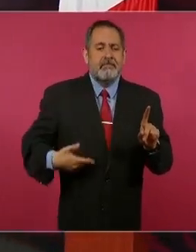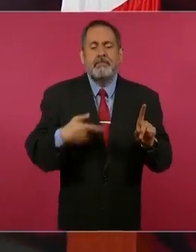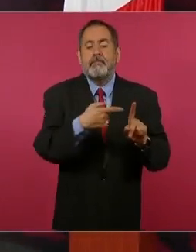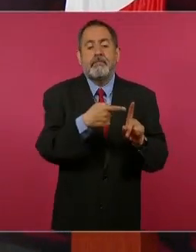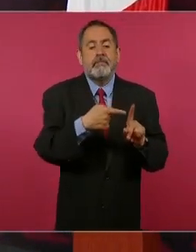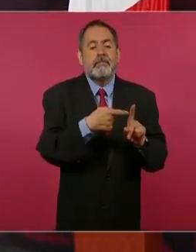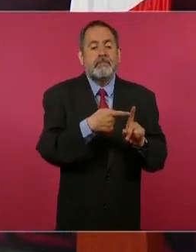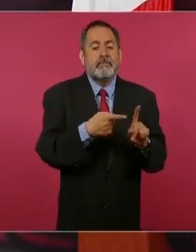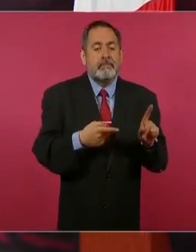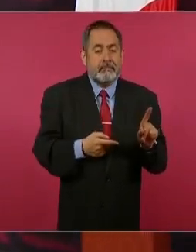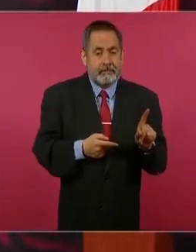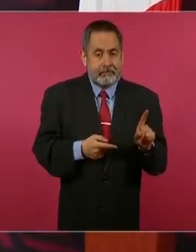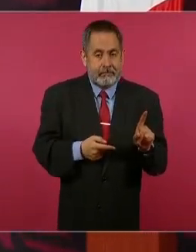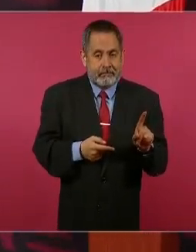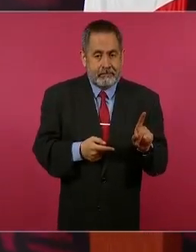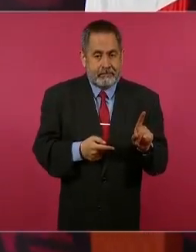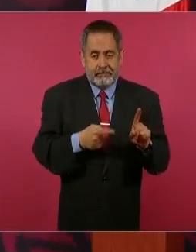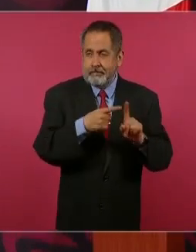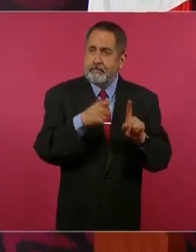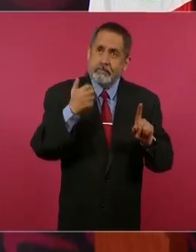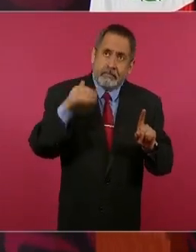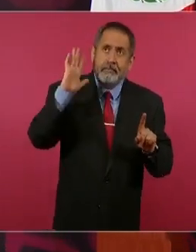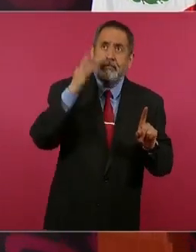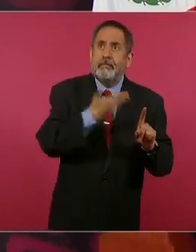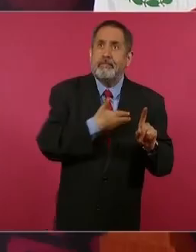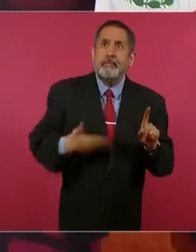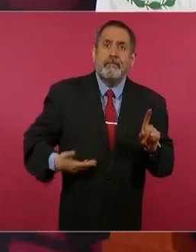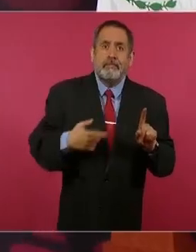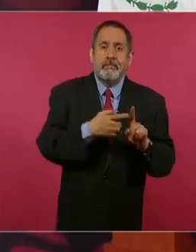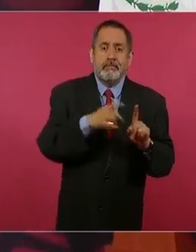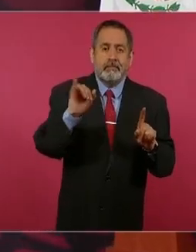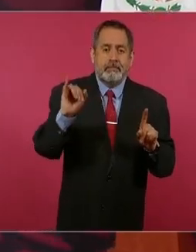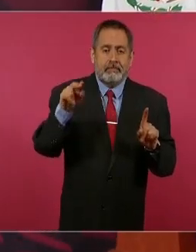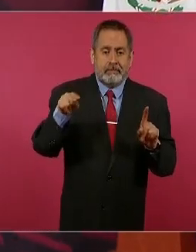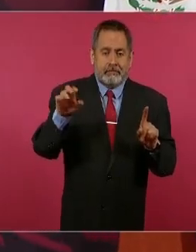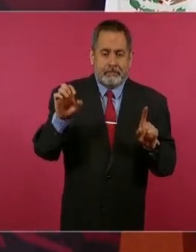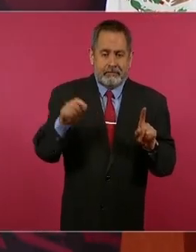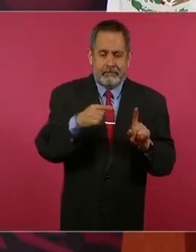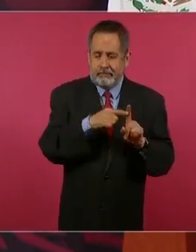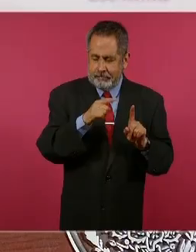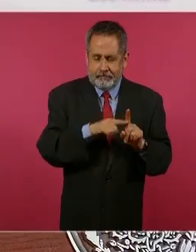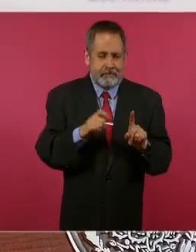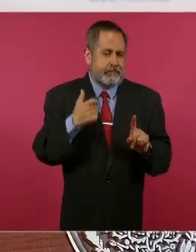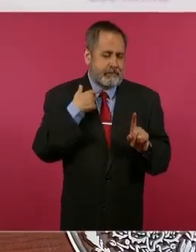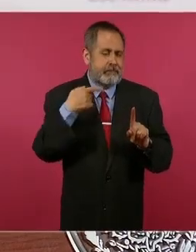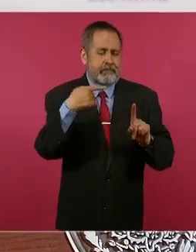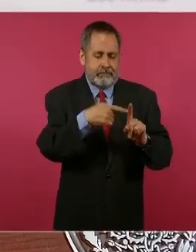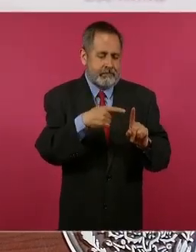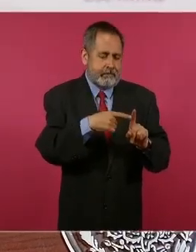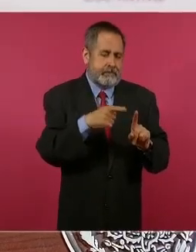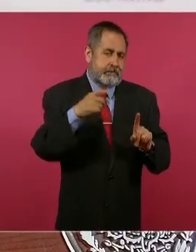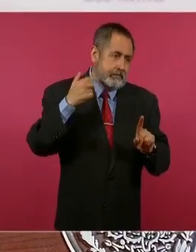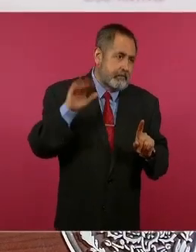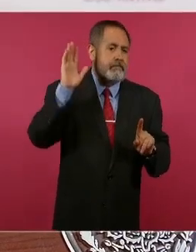del INE cuando